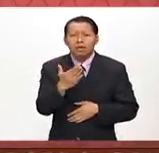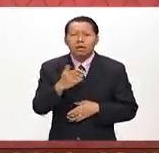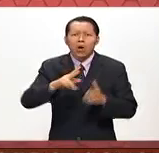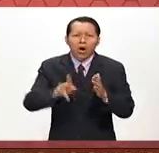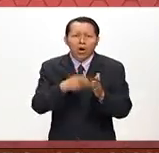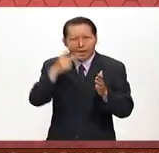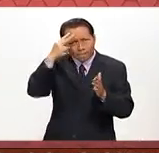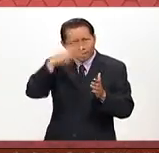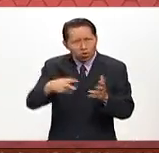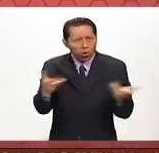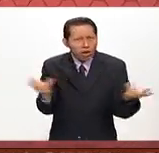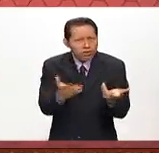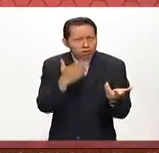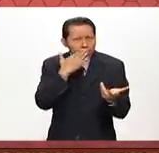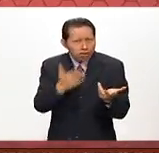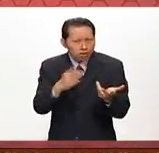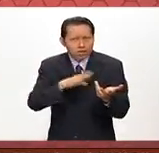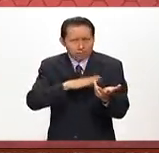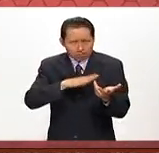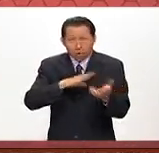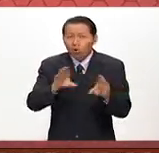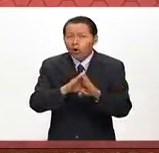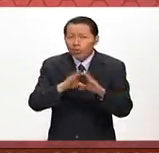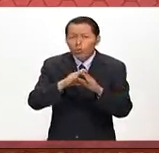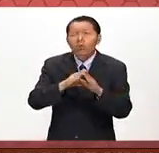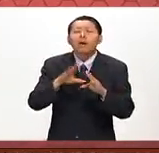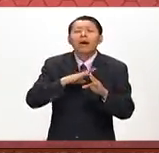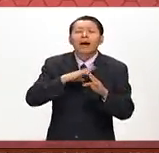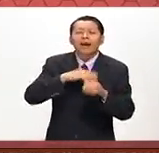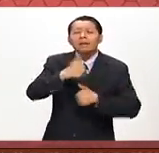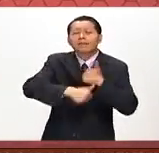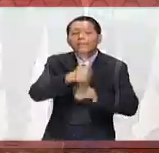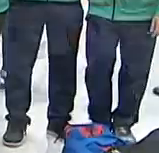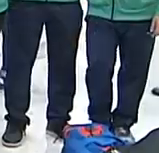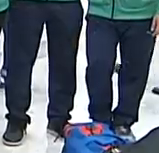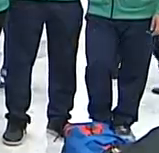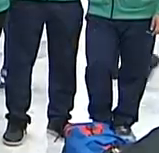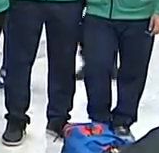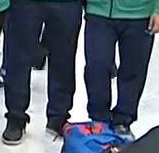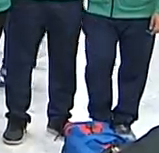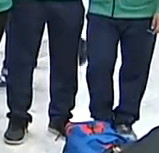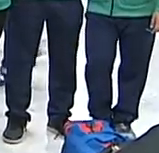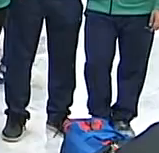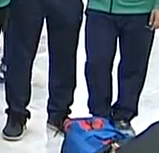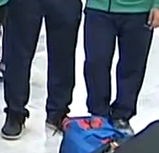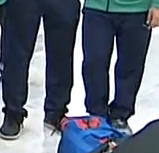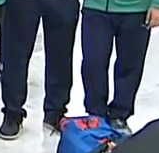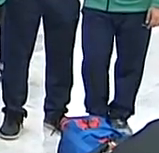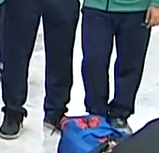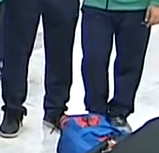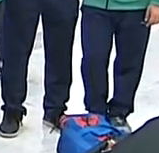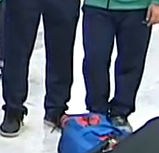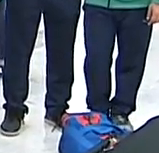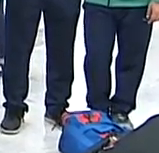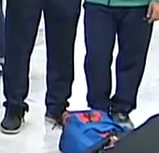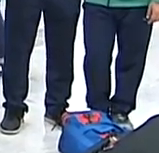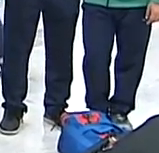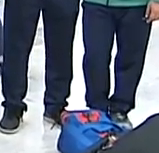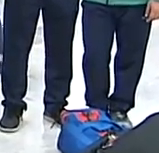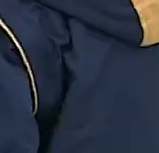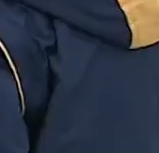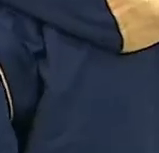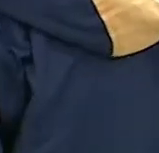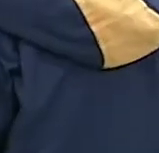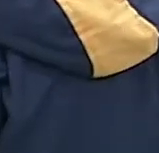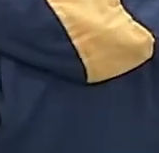un excelente papel en la Olimpiada Internacional de Matemáticas. No había una multitud para recibirlos,